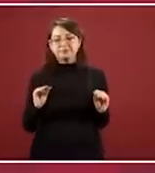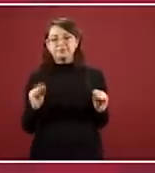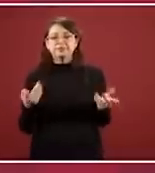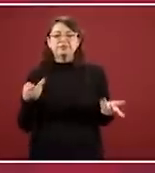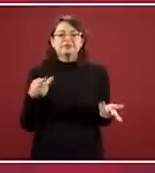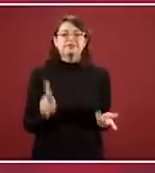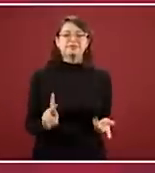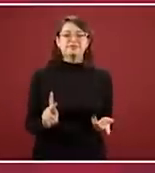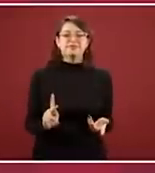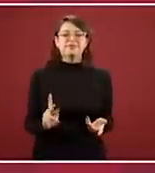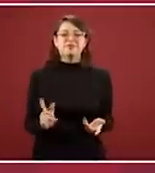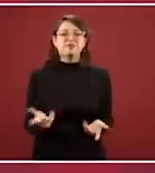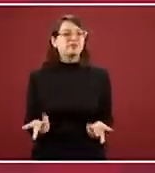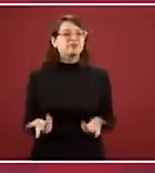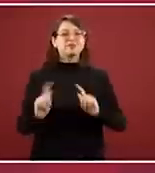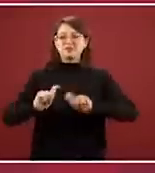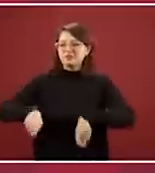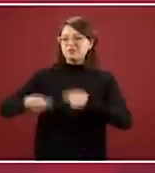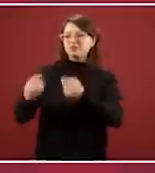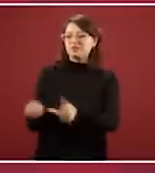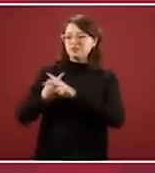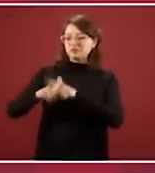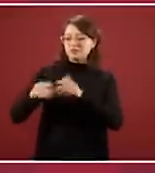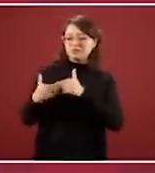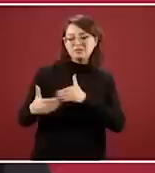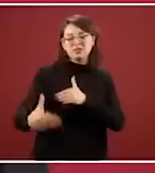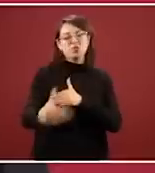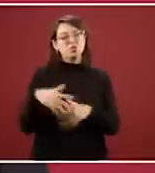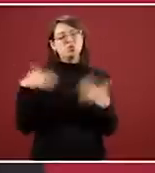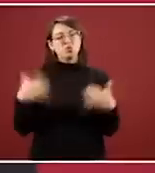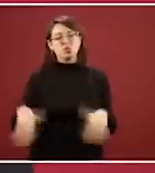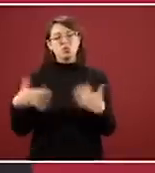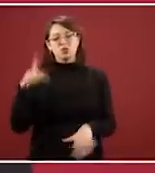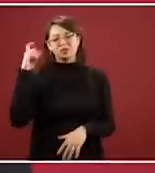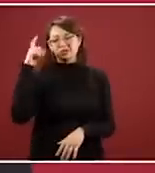ya recibieron una situación muy difícil. Y también municipios